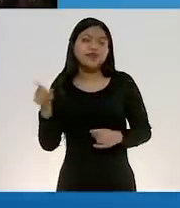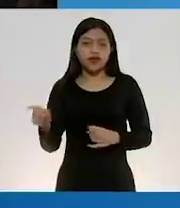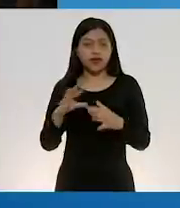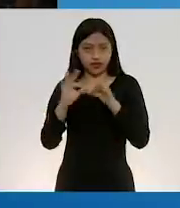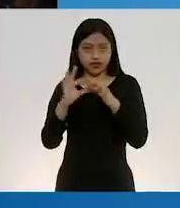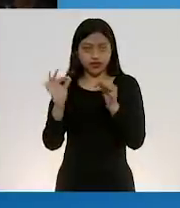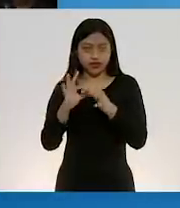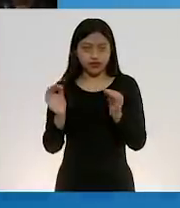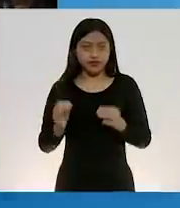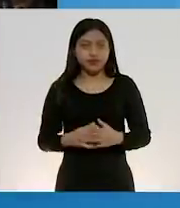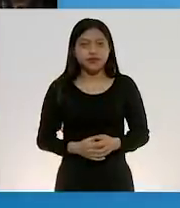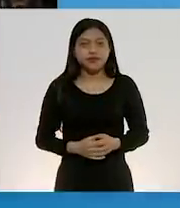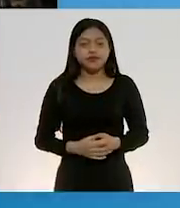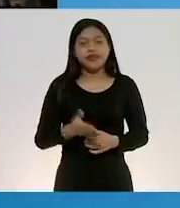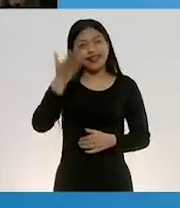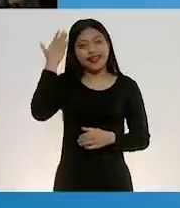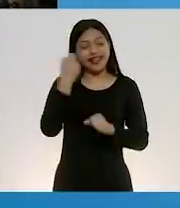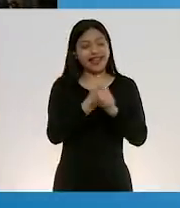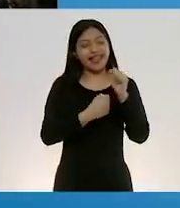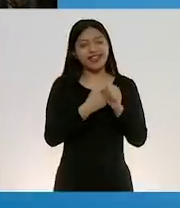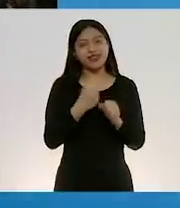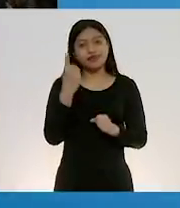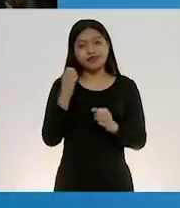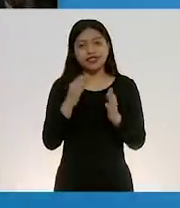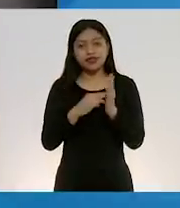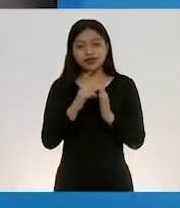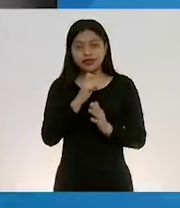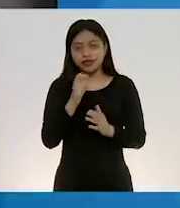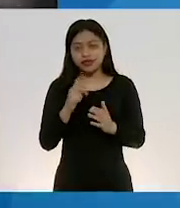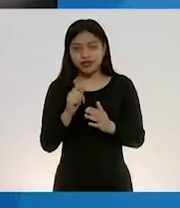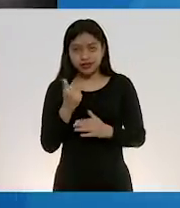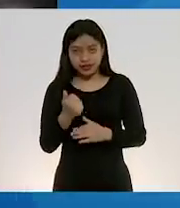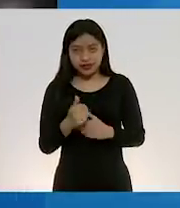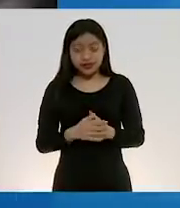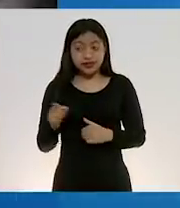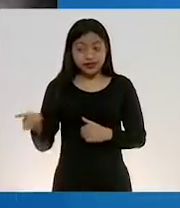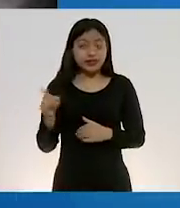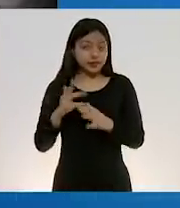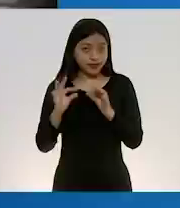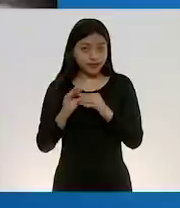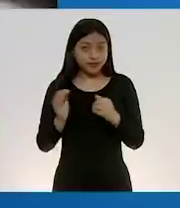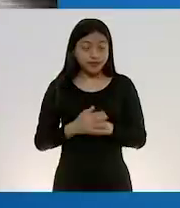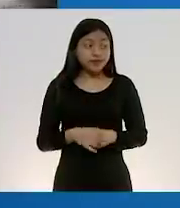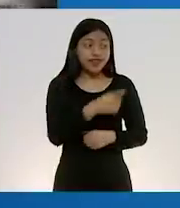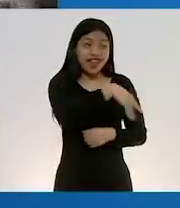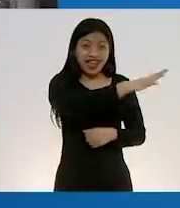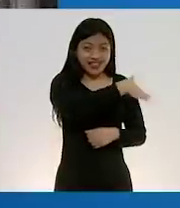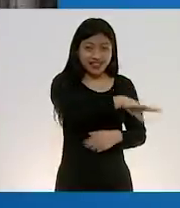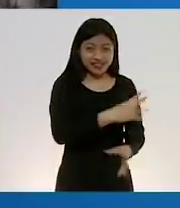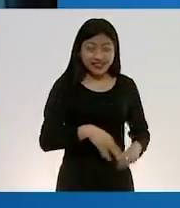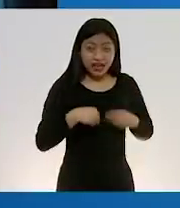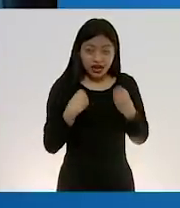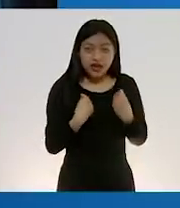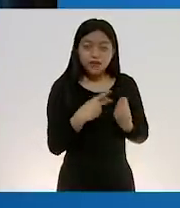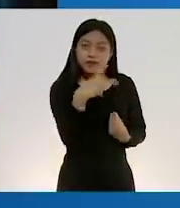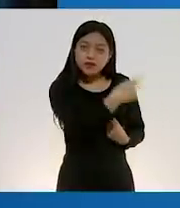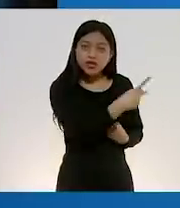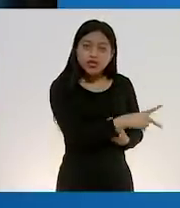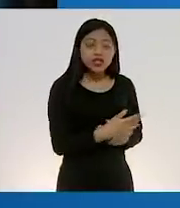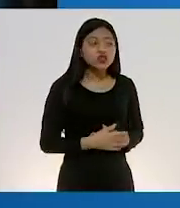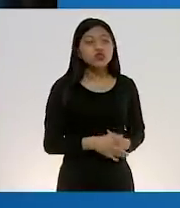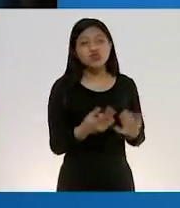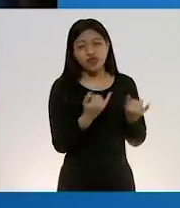la Ciudad de México en 1776. Sobre el vecindario se dirá que al de las personas de primera clase y al de